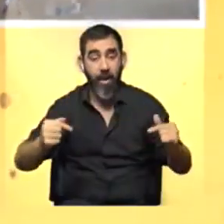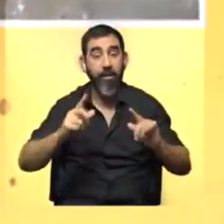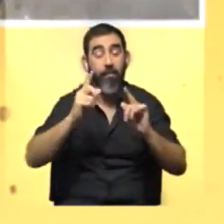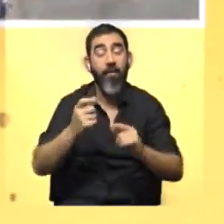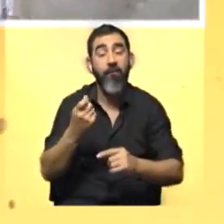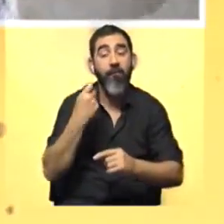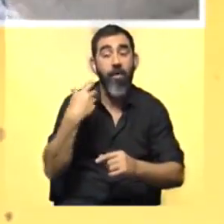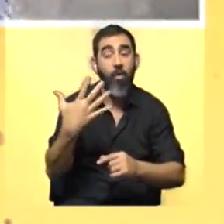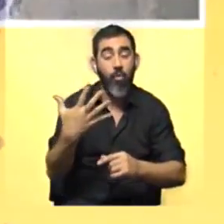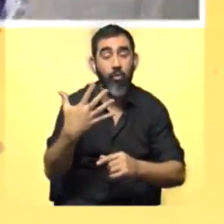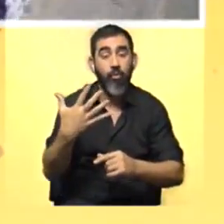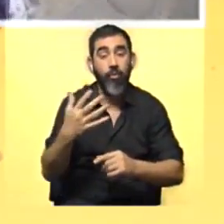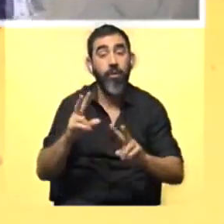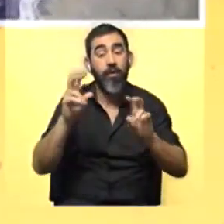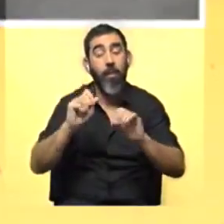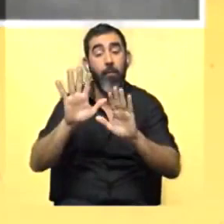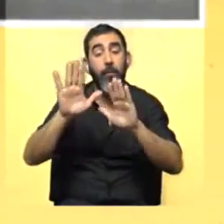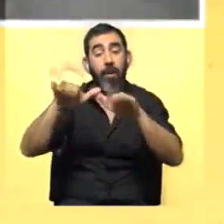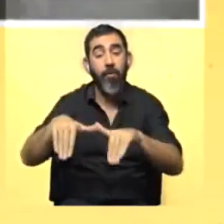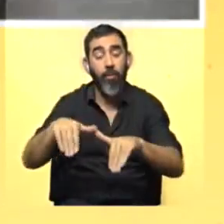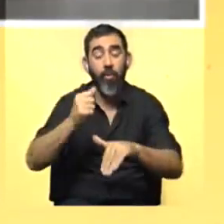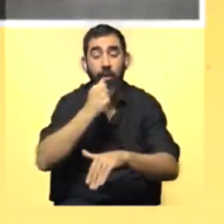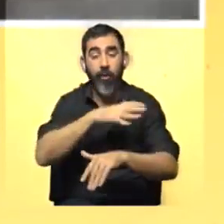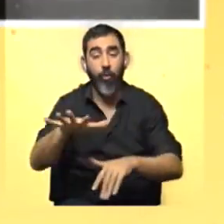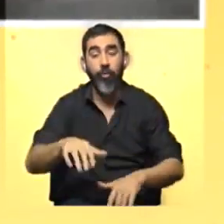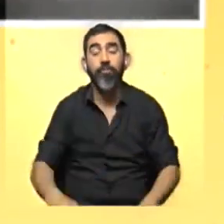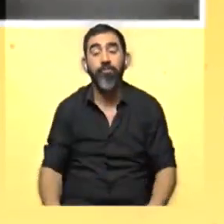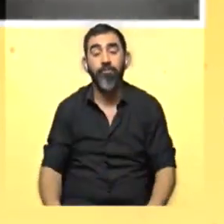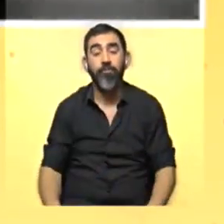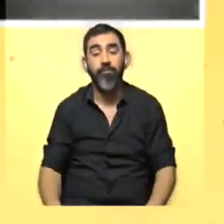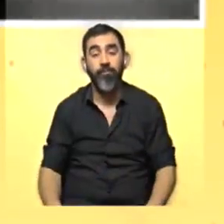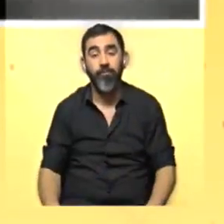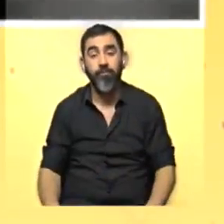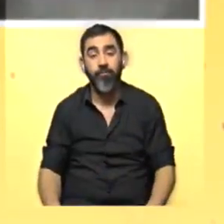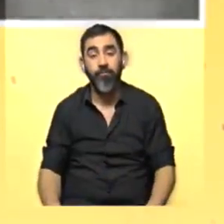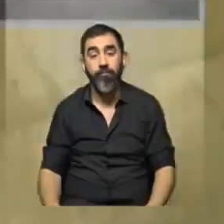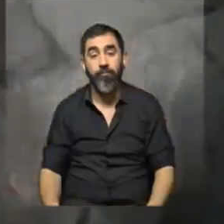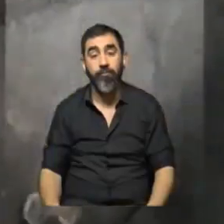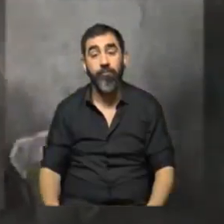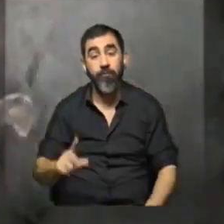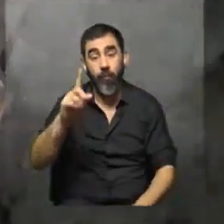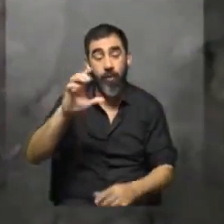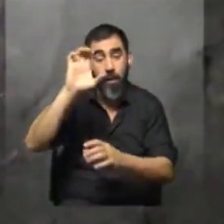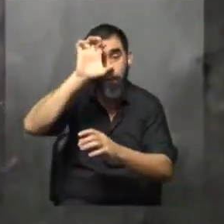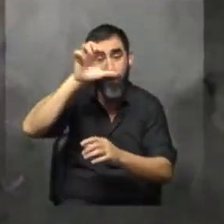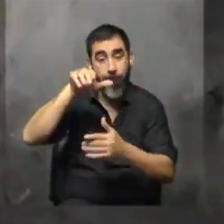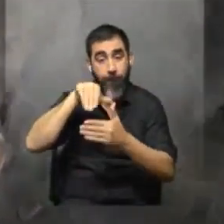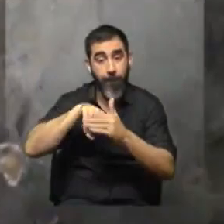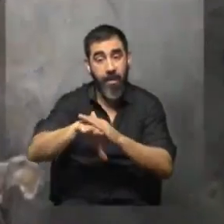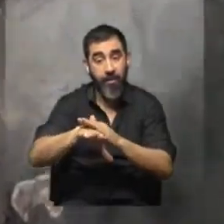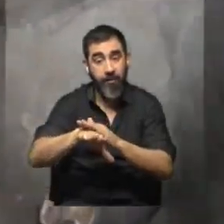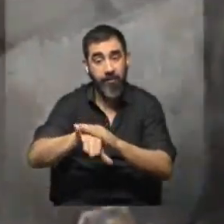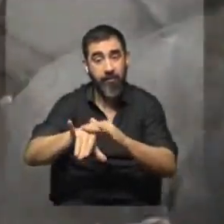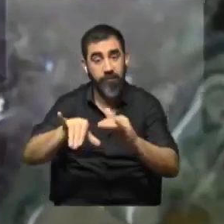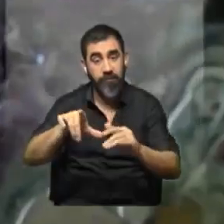valor, en este caso, en cuanto al patrimonio geológico. Claro, ahí estamos viendo justamente imágenes de una de las minas. Tú dices que ya